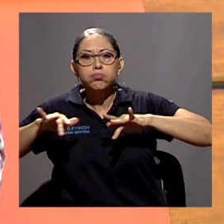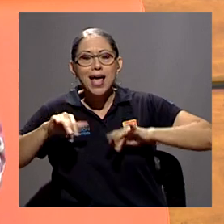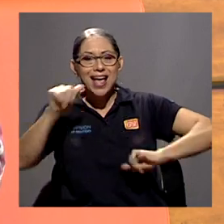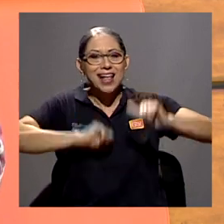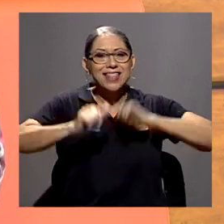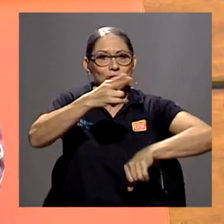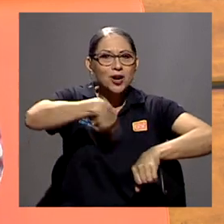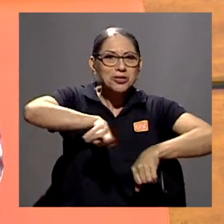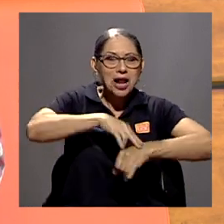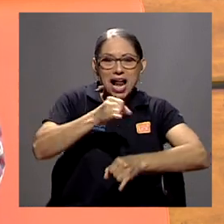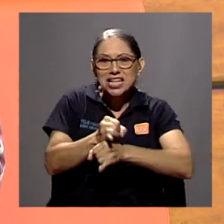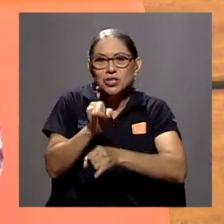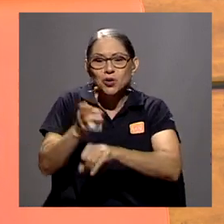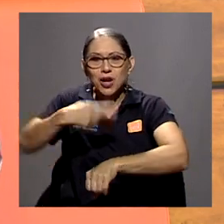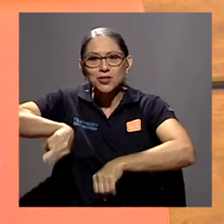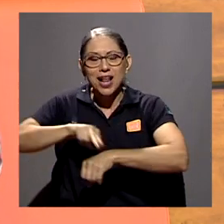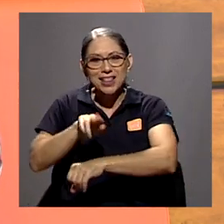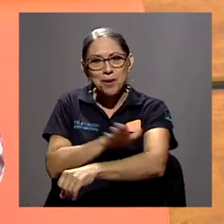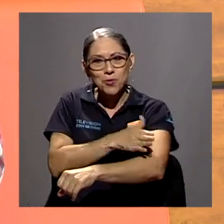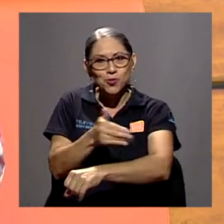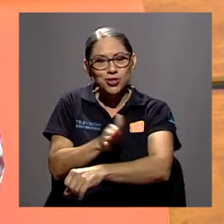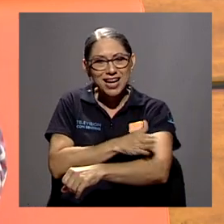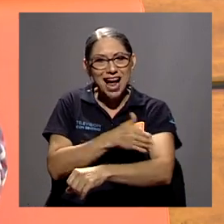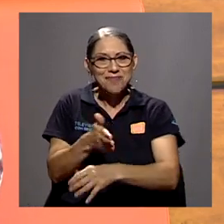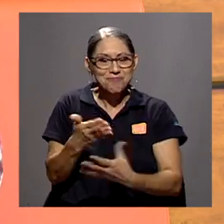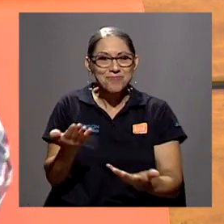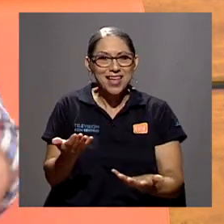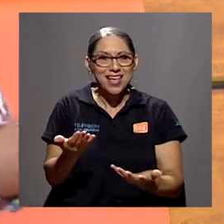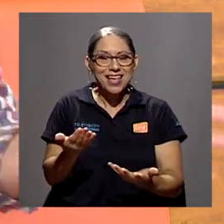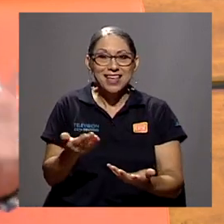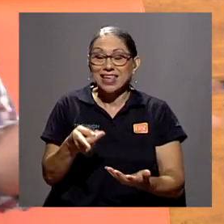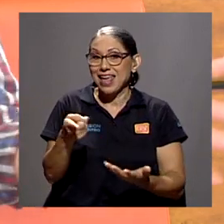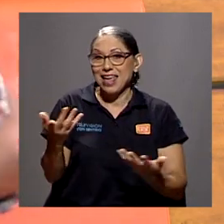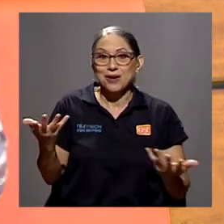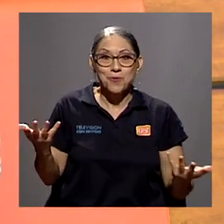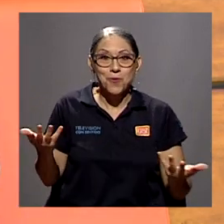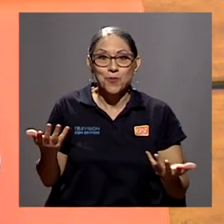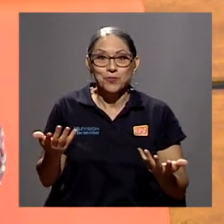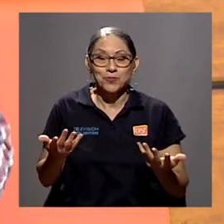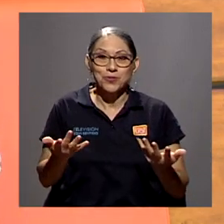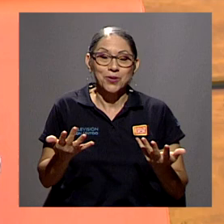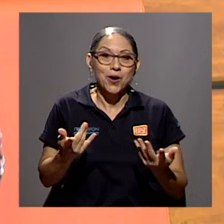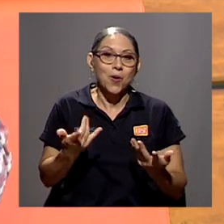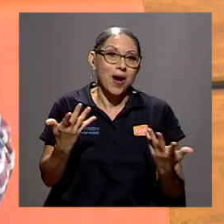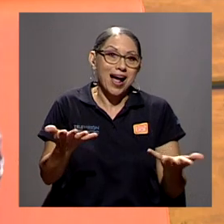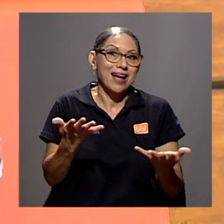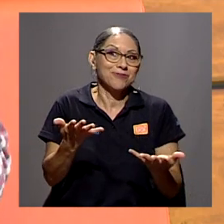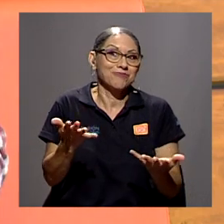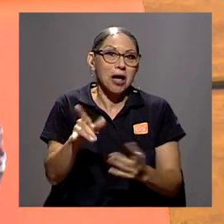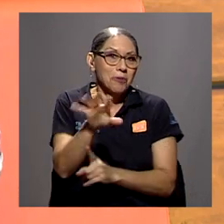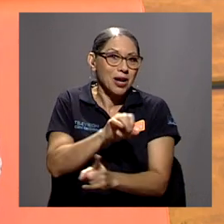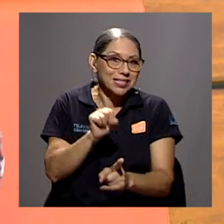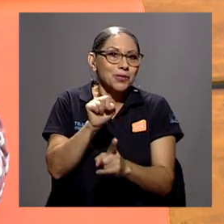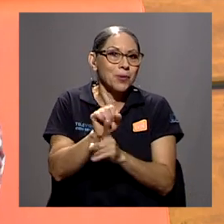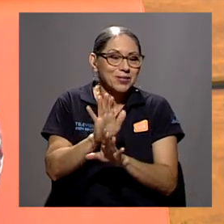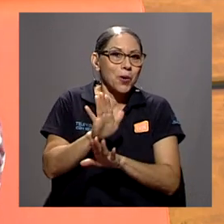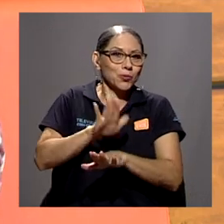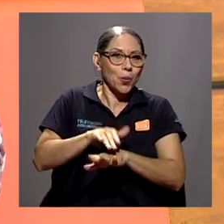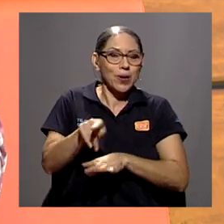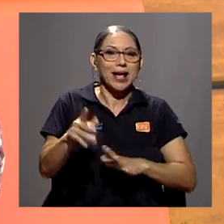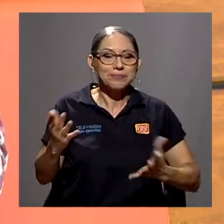instituto nacional de la música que vamos qué gusto ver a todo algo alrededor de esto